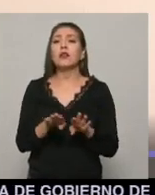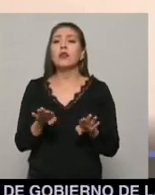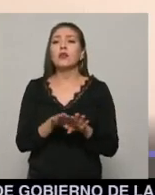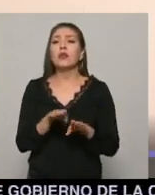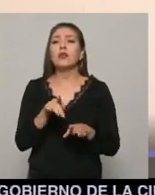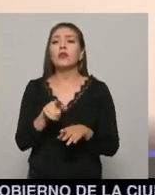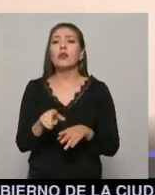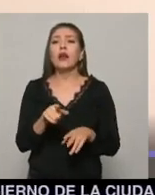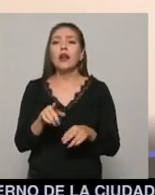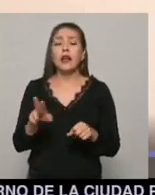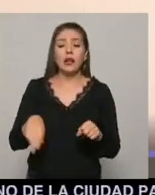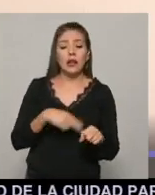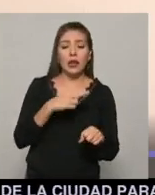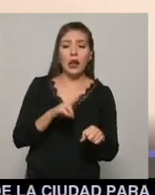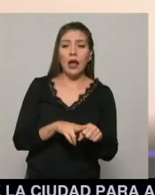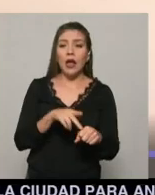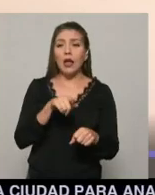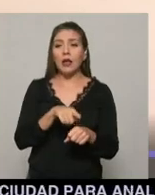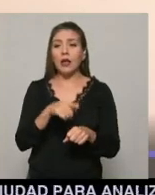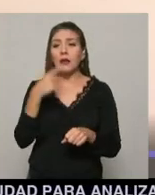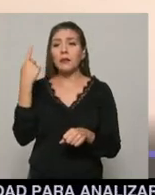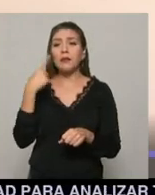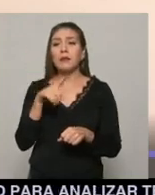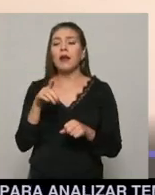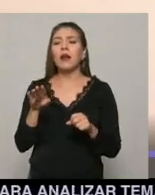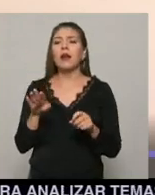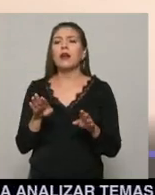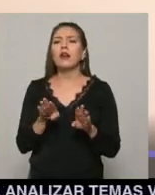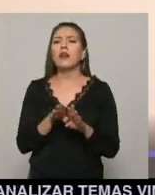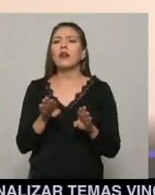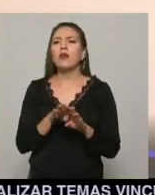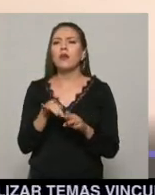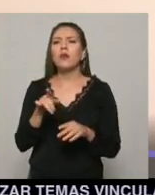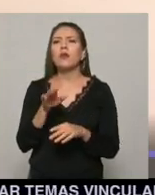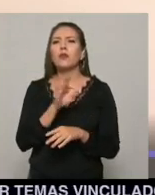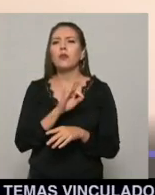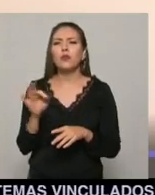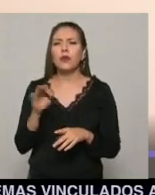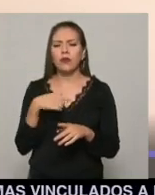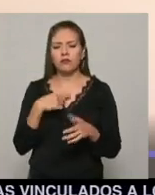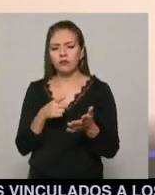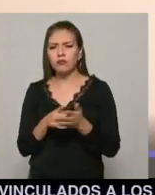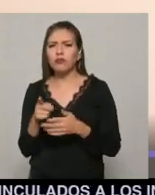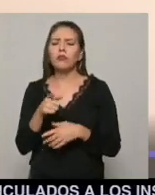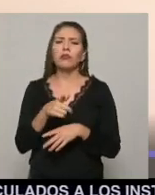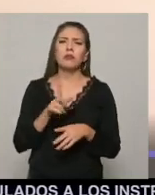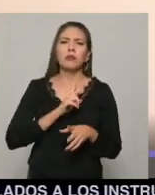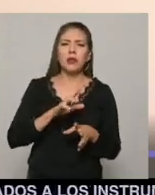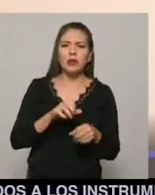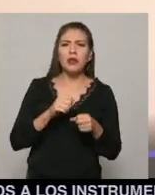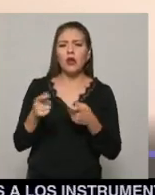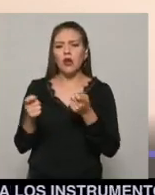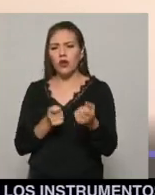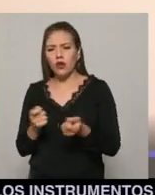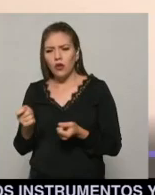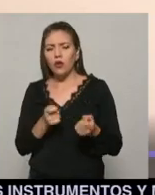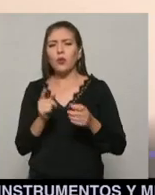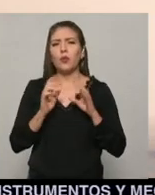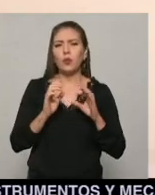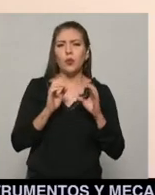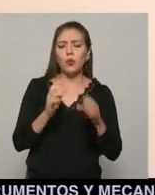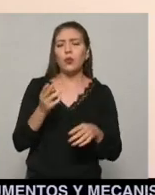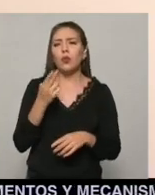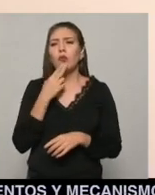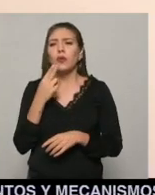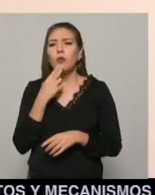elementos naturales susceptibles de apropiación, sujetos al dominio, posesión, control, cuidado,